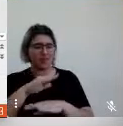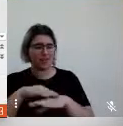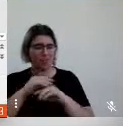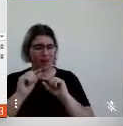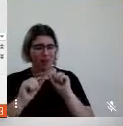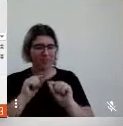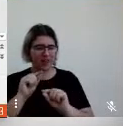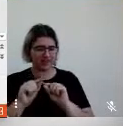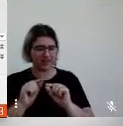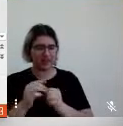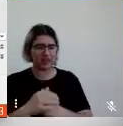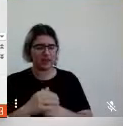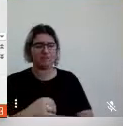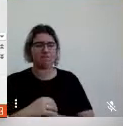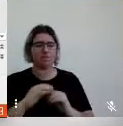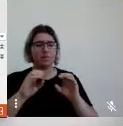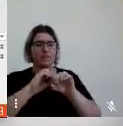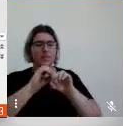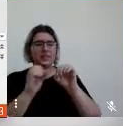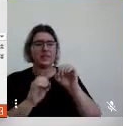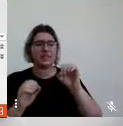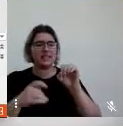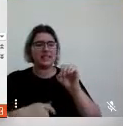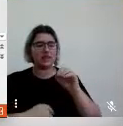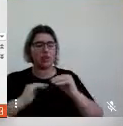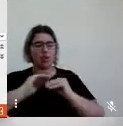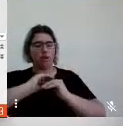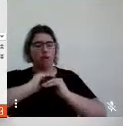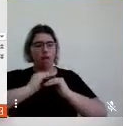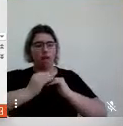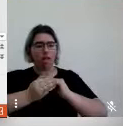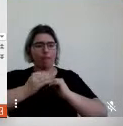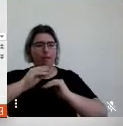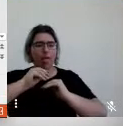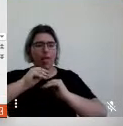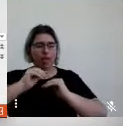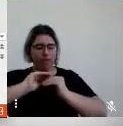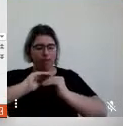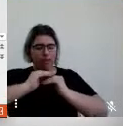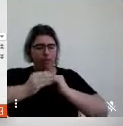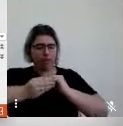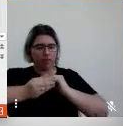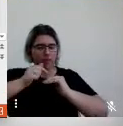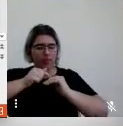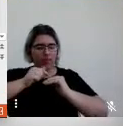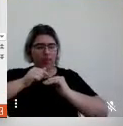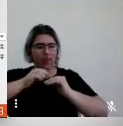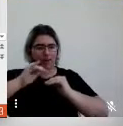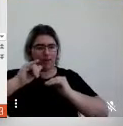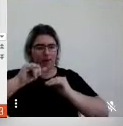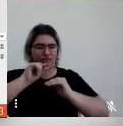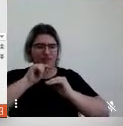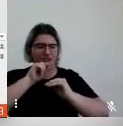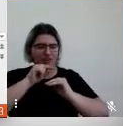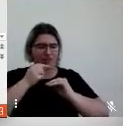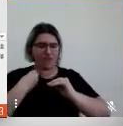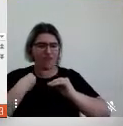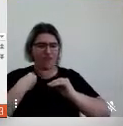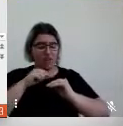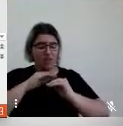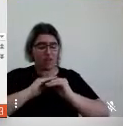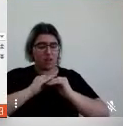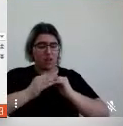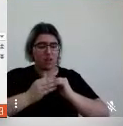nuestro intestino hay una capa mucosa intestinal que es donde viven las bacterias. Cuando este moco es de calidad,